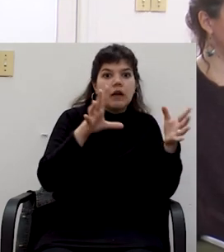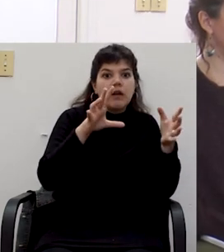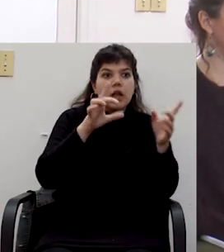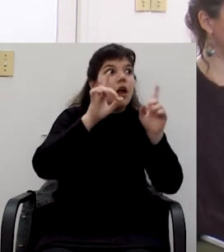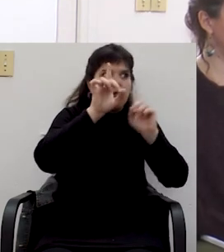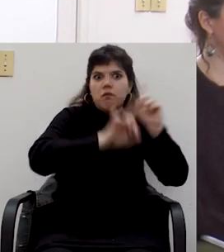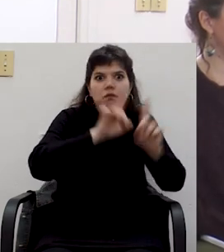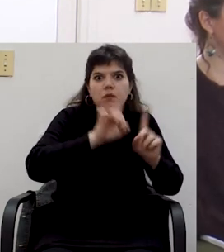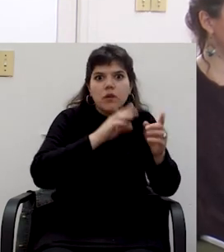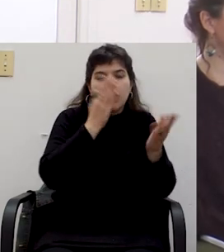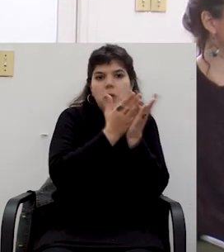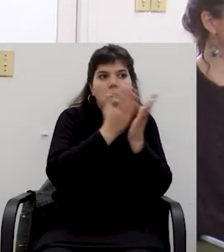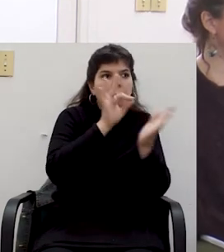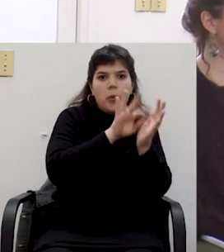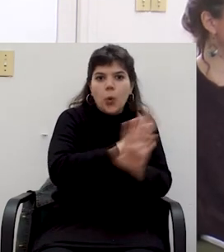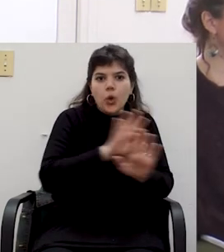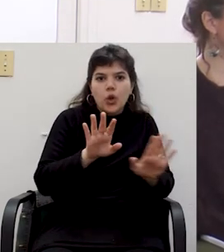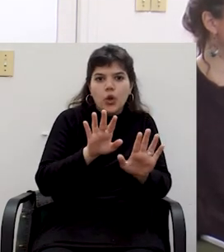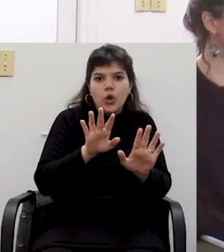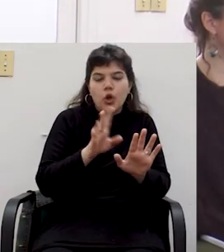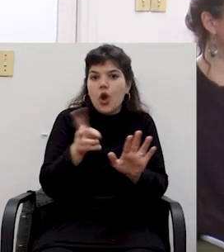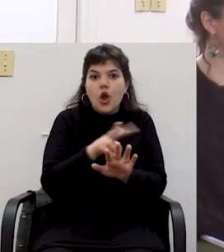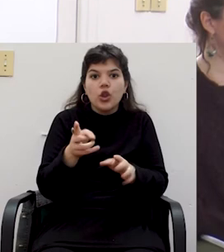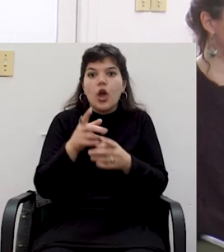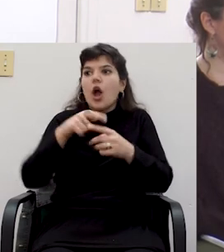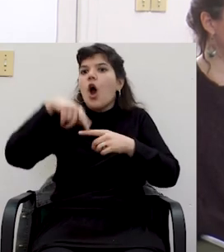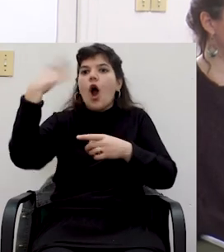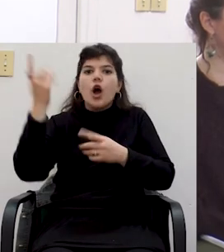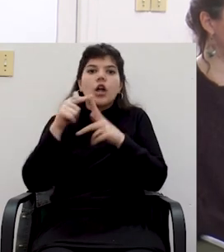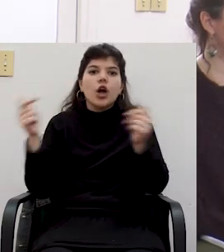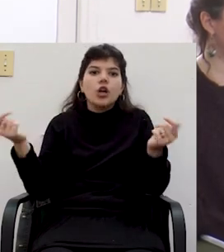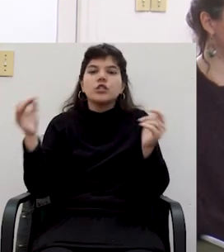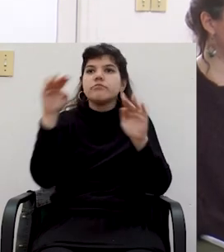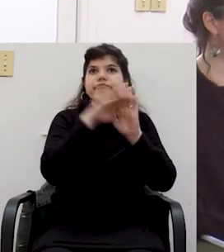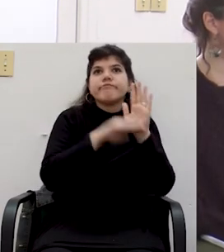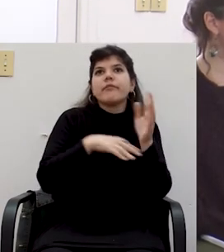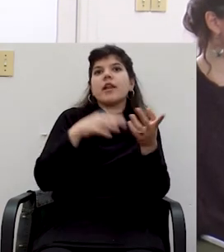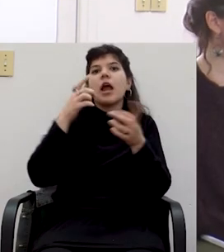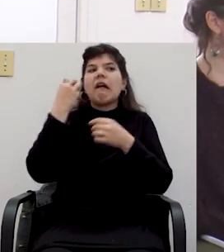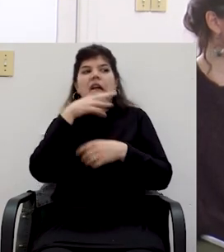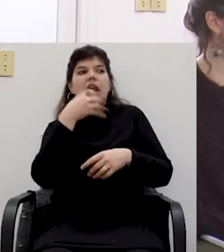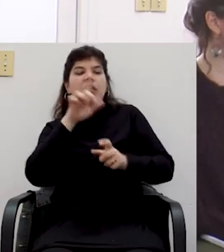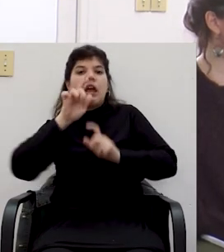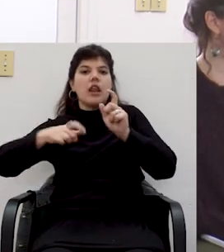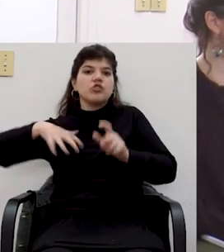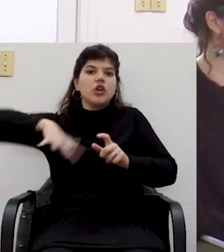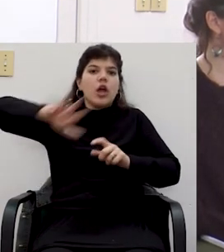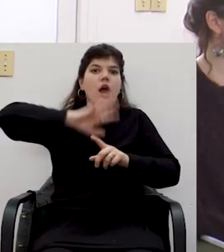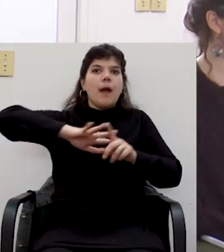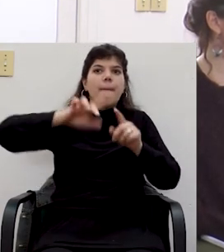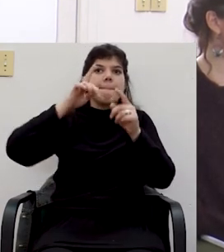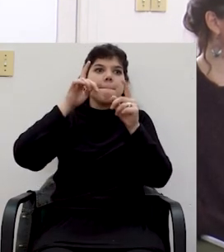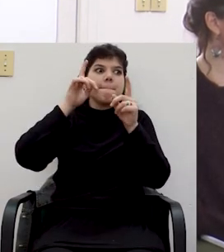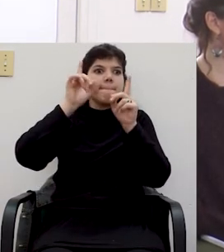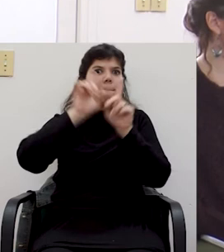universitario, punto. Y que otros estereotipos y otros prejuicios no estén transversalizados a